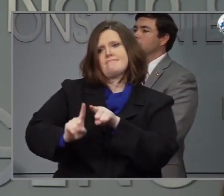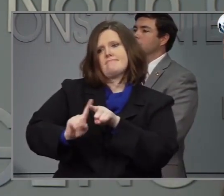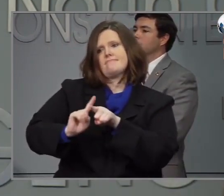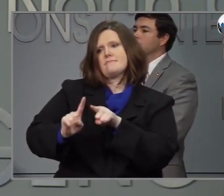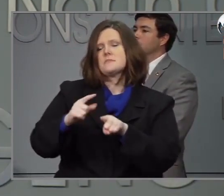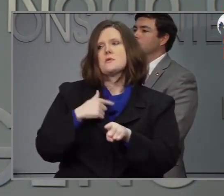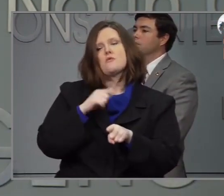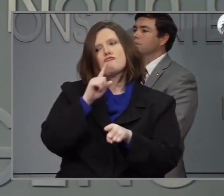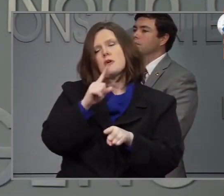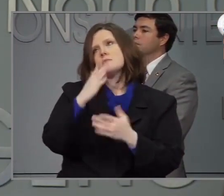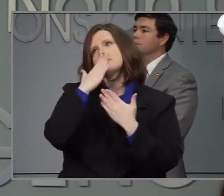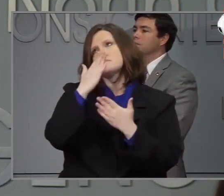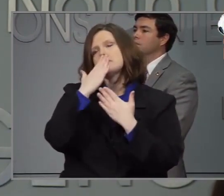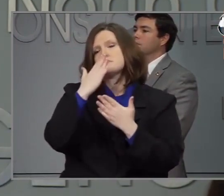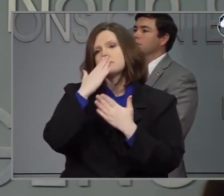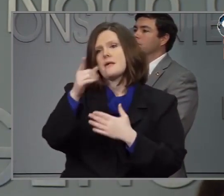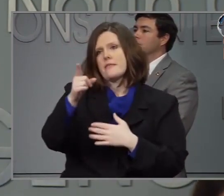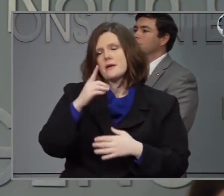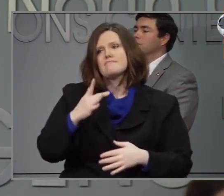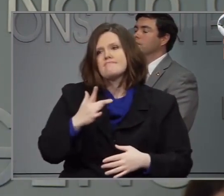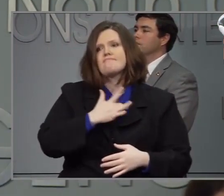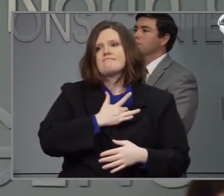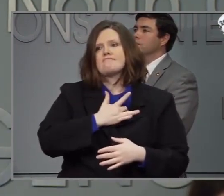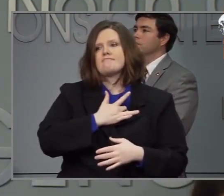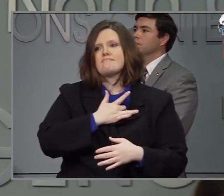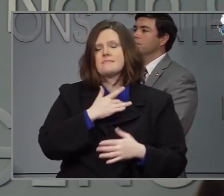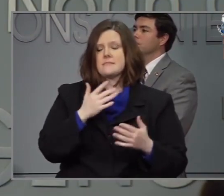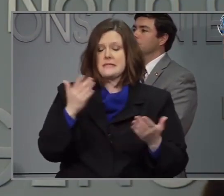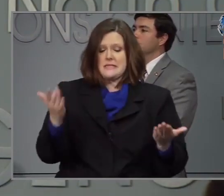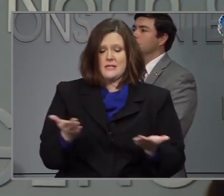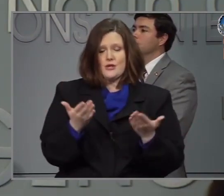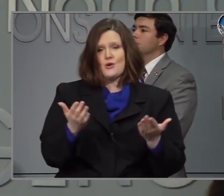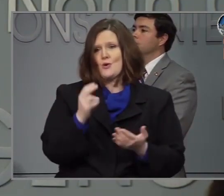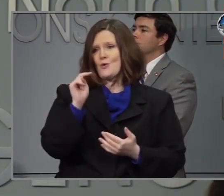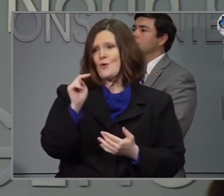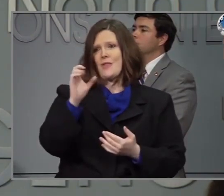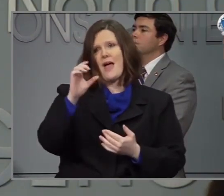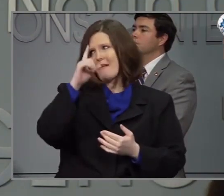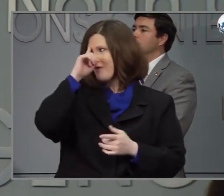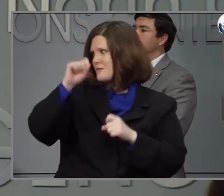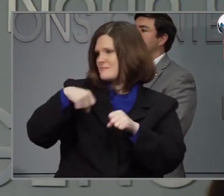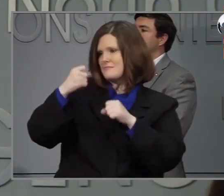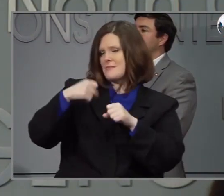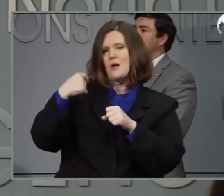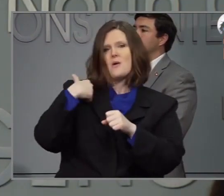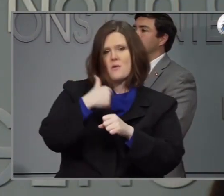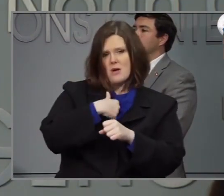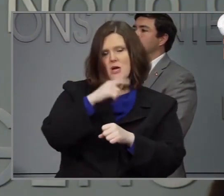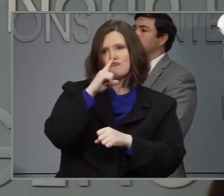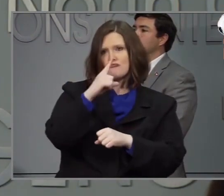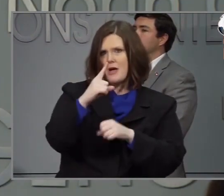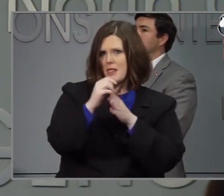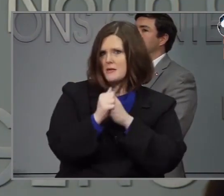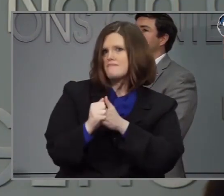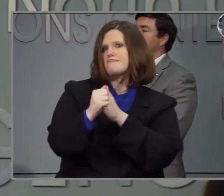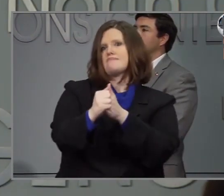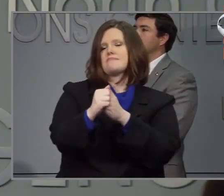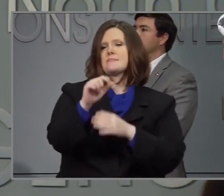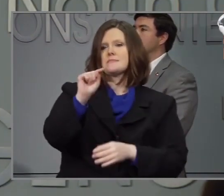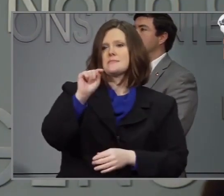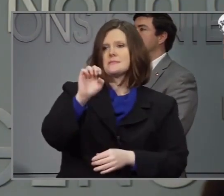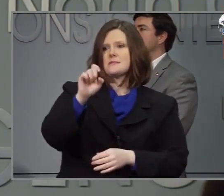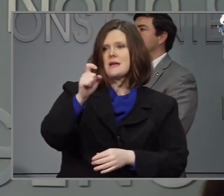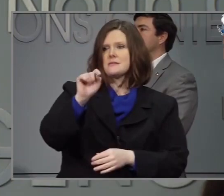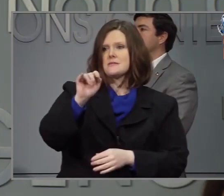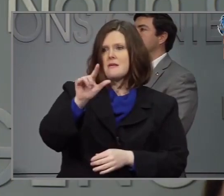esto y agradezco mucho su espíritu de cooperación durante generaciones carolina del norte ha sido un líder en textiles y